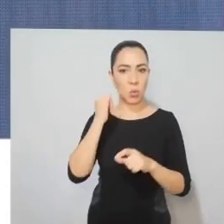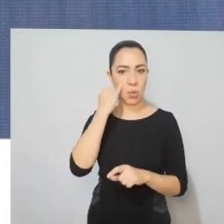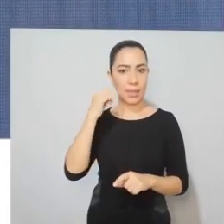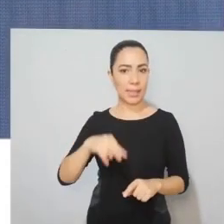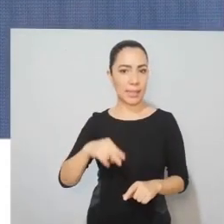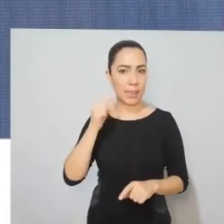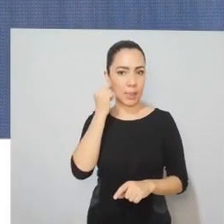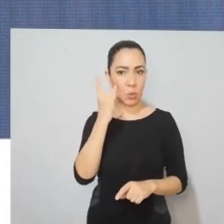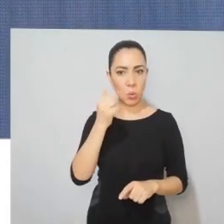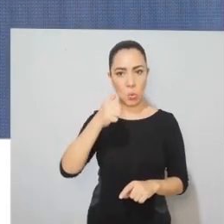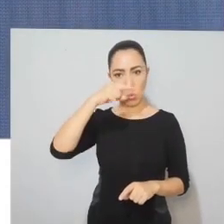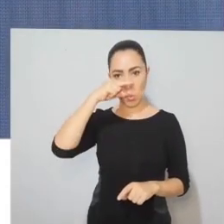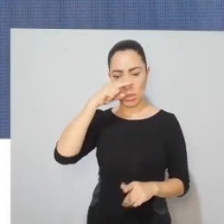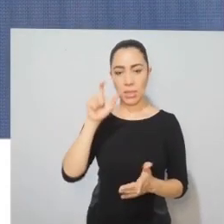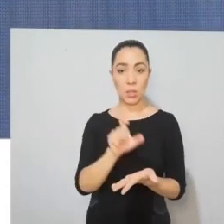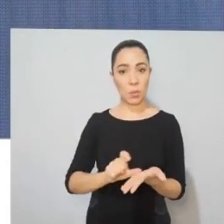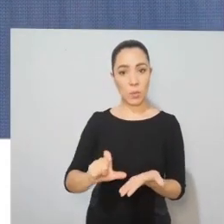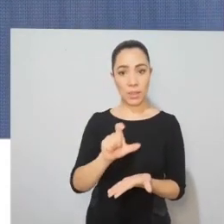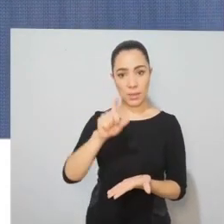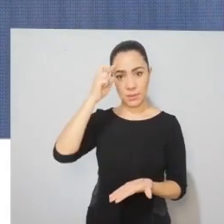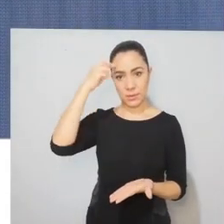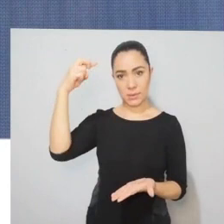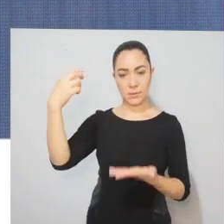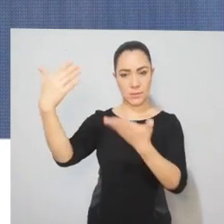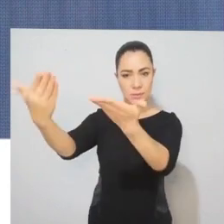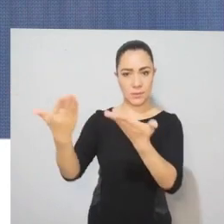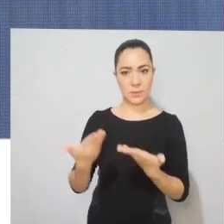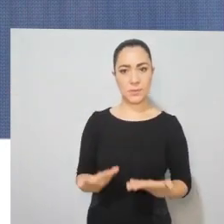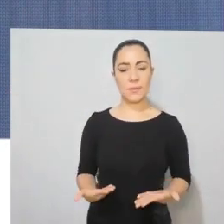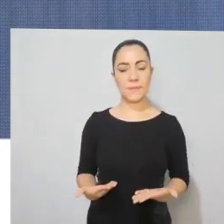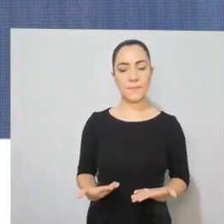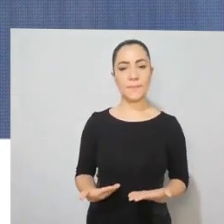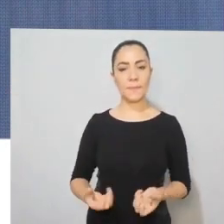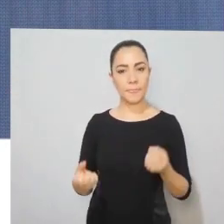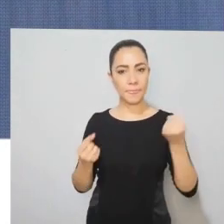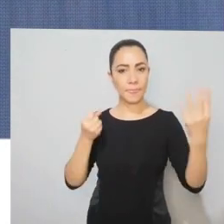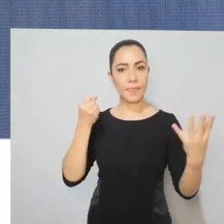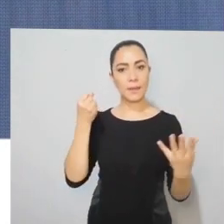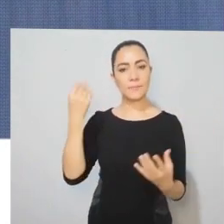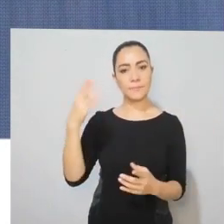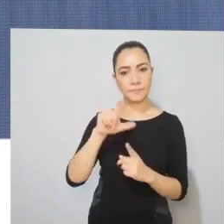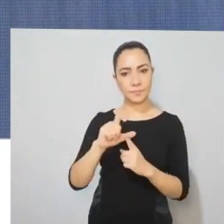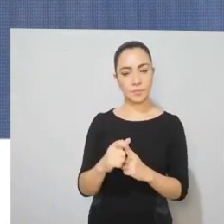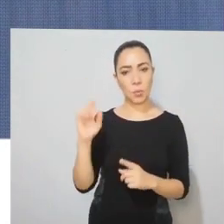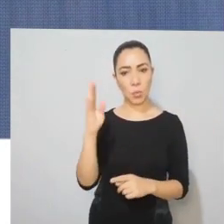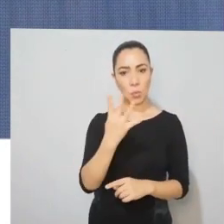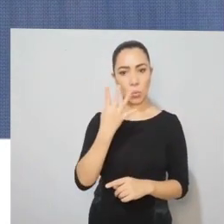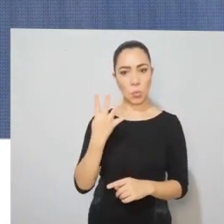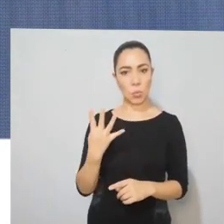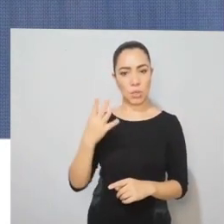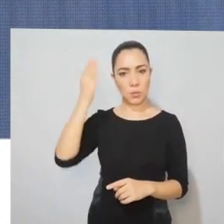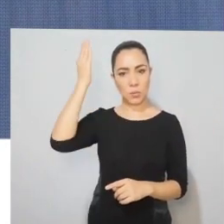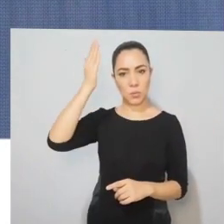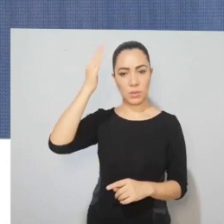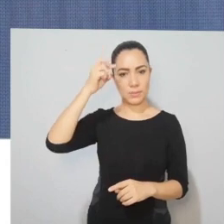El Colegio de Psicólogos de Guatemala le da la bienvenida a este acto de clausura del cuarto Congreso Psicología en